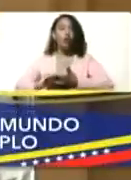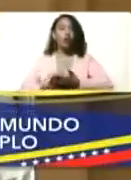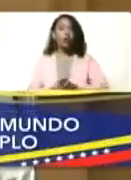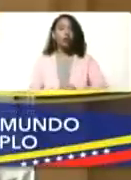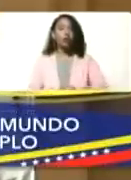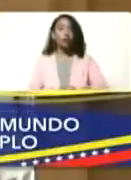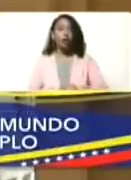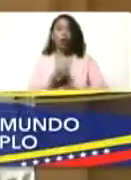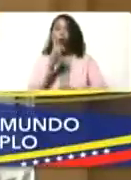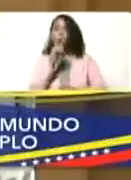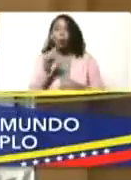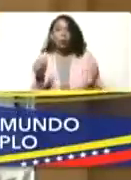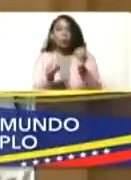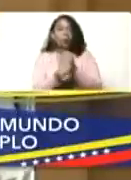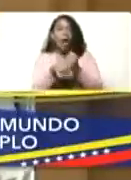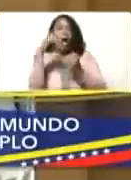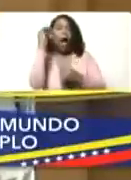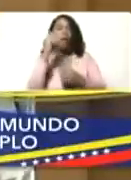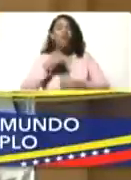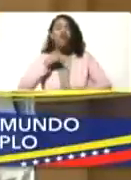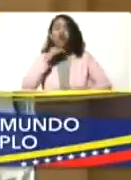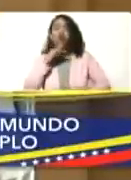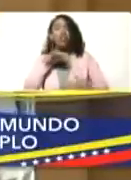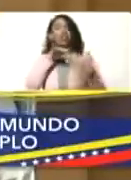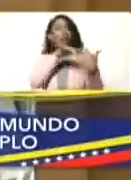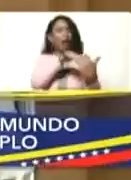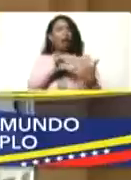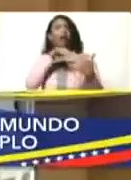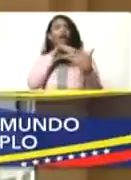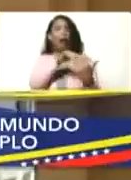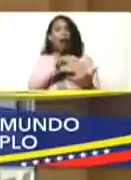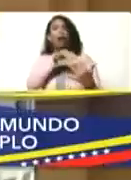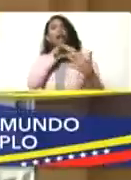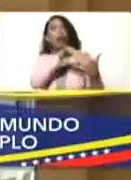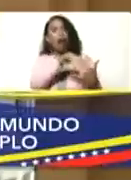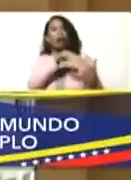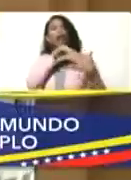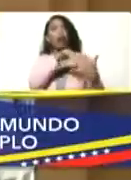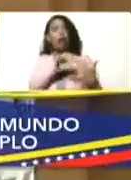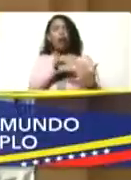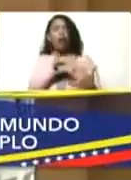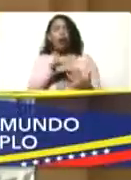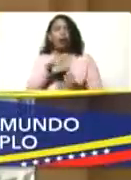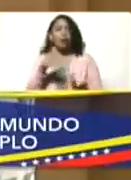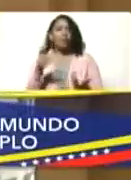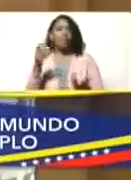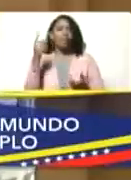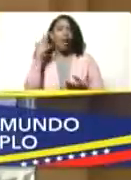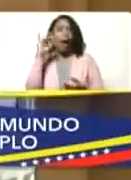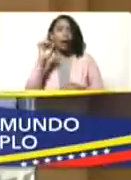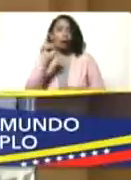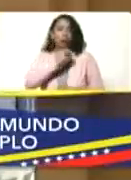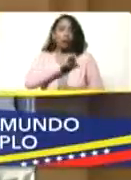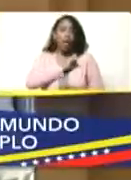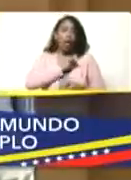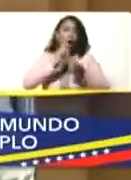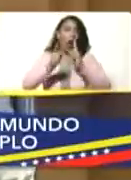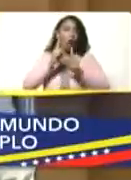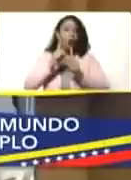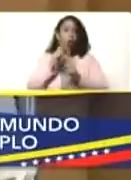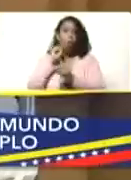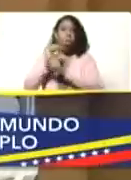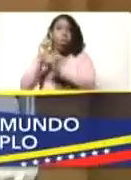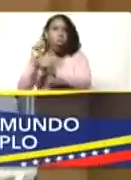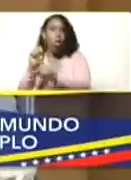no encuentra más que la guerra, guerra y guerra, no encuentra más que la xenofobia, no